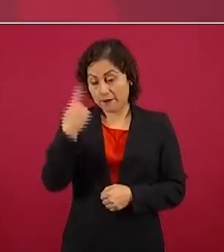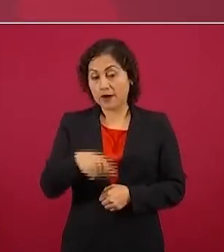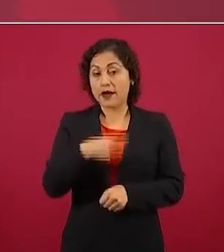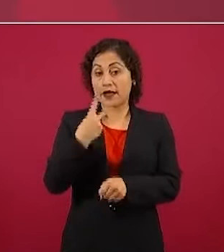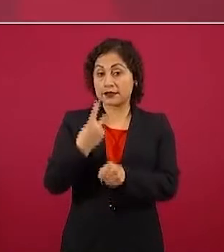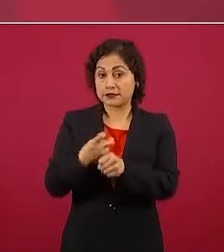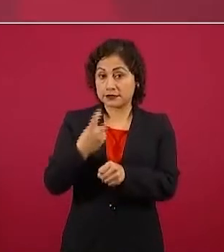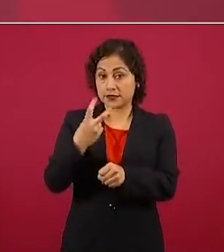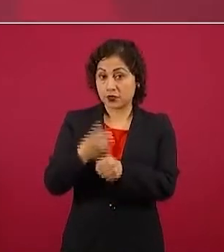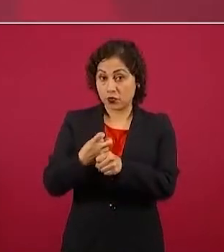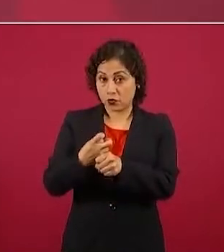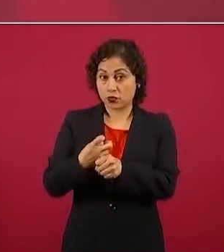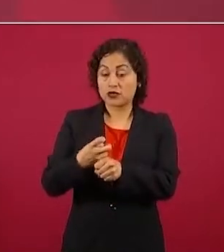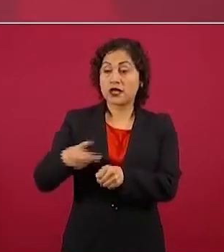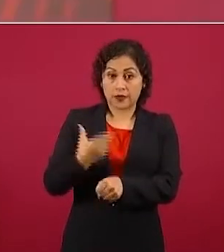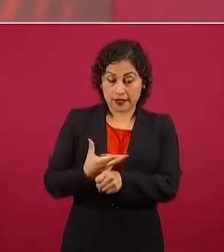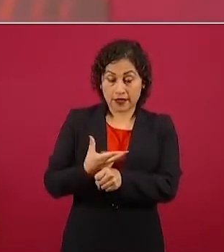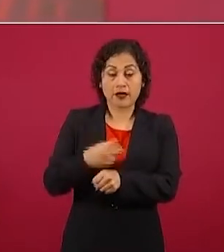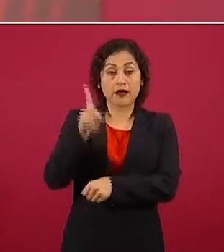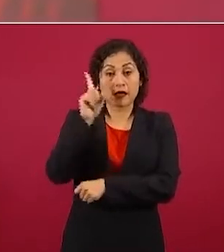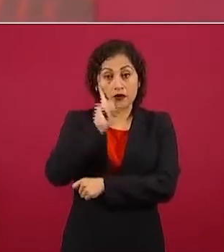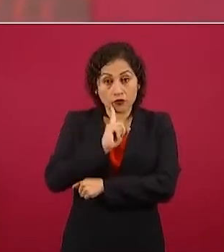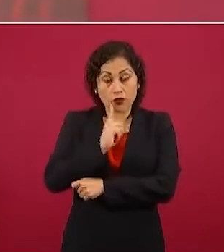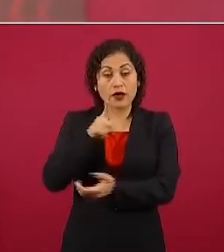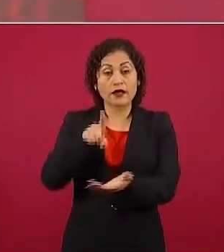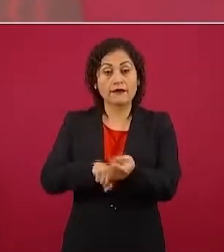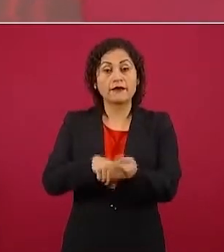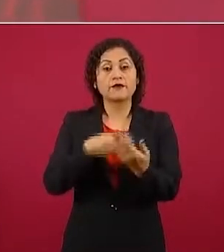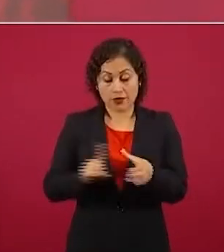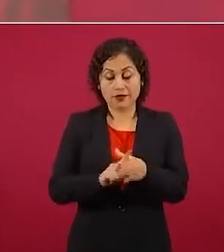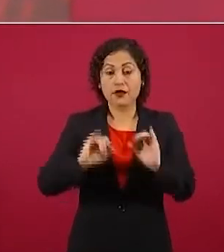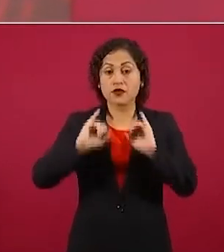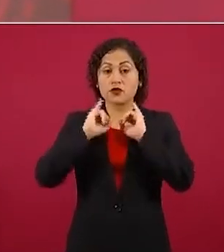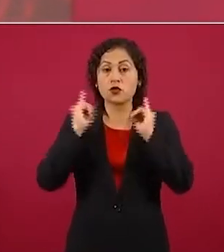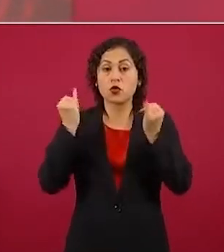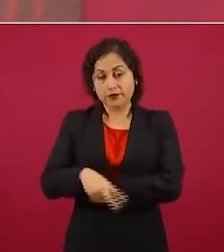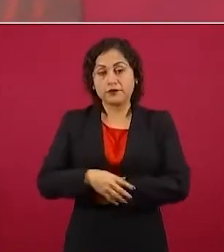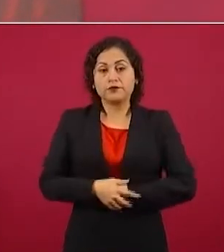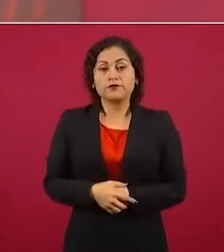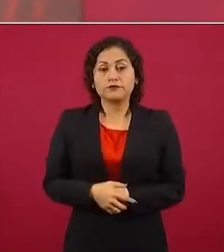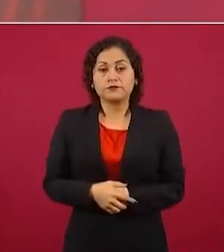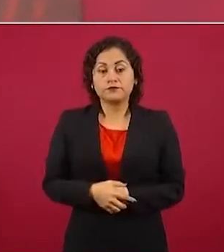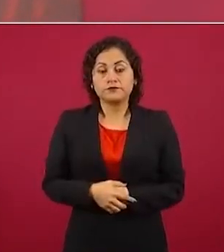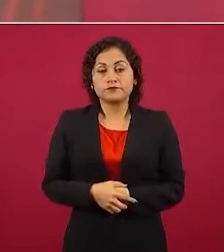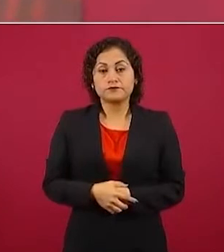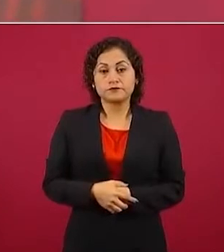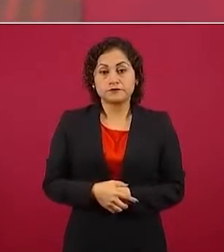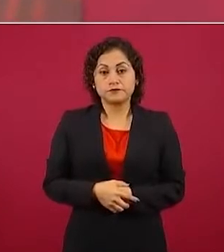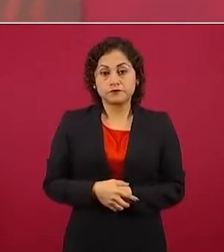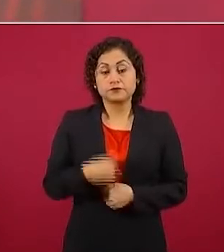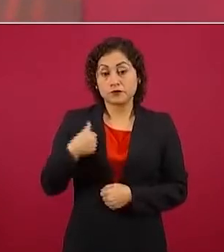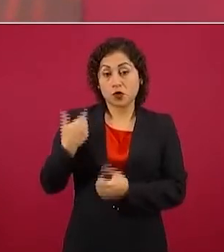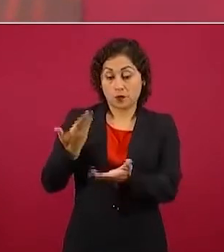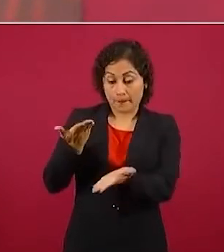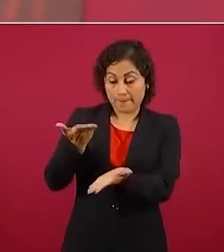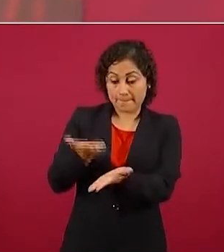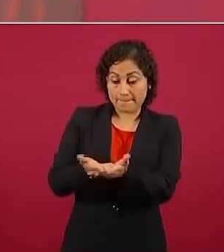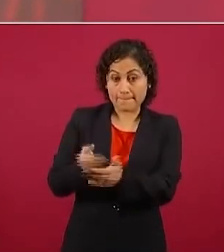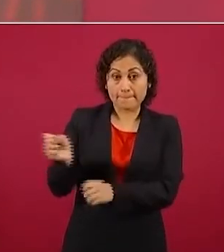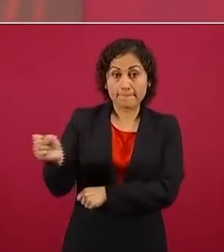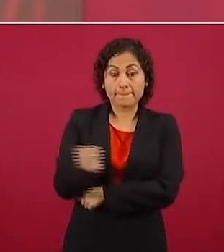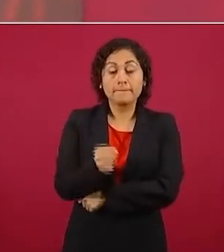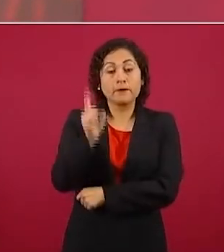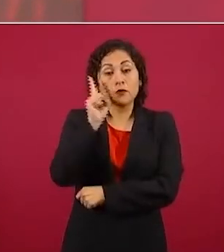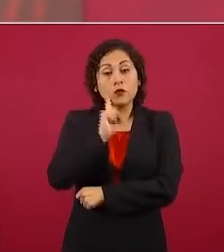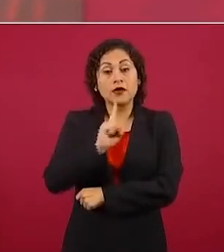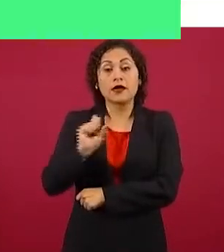subgobernadora del Banco de México y miembro de la Junta de Gobierno del mismo banco, estoy proponiendo a Galia